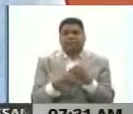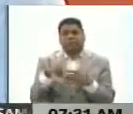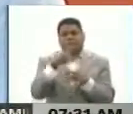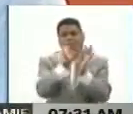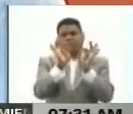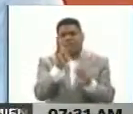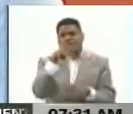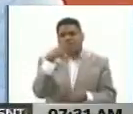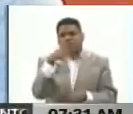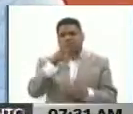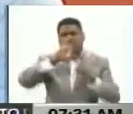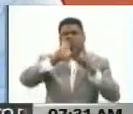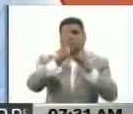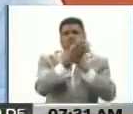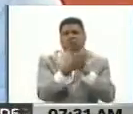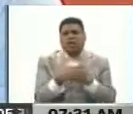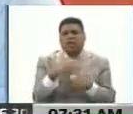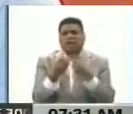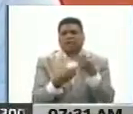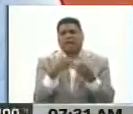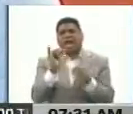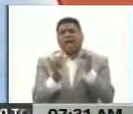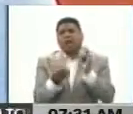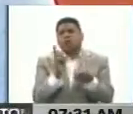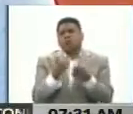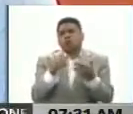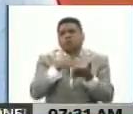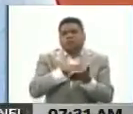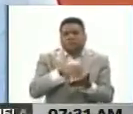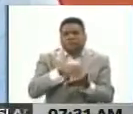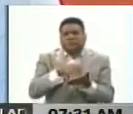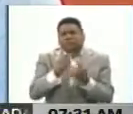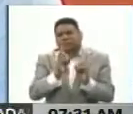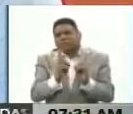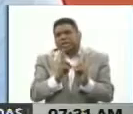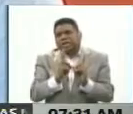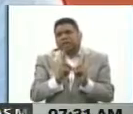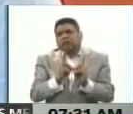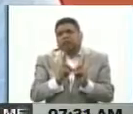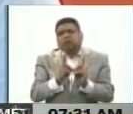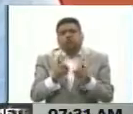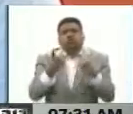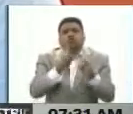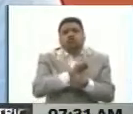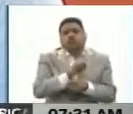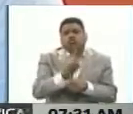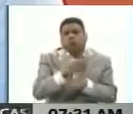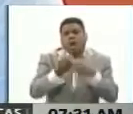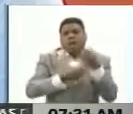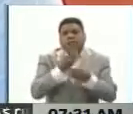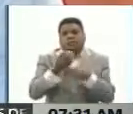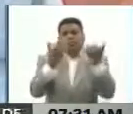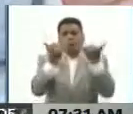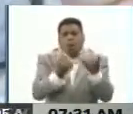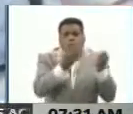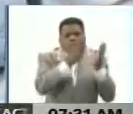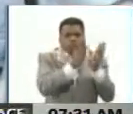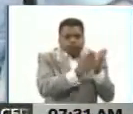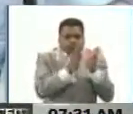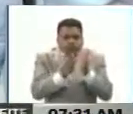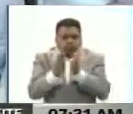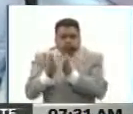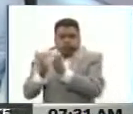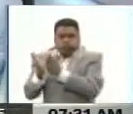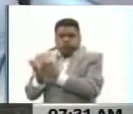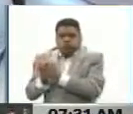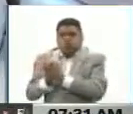culturales. Pero que tenemos una debilidad en este momento, es la dispersión. No estamos haciendo en este momento un trabajo orquestado, un trabajo